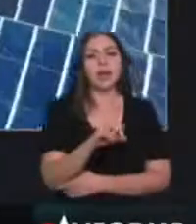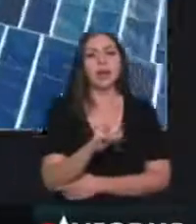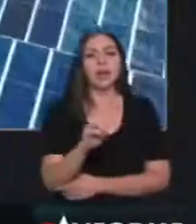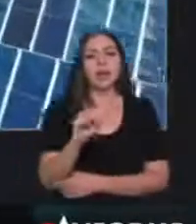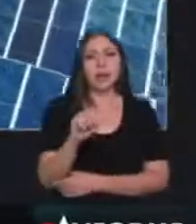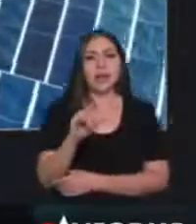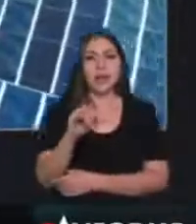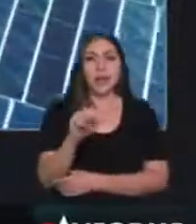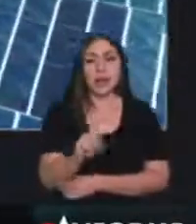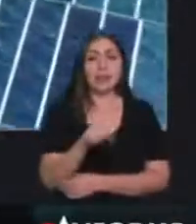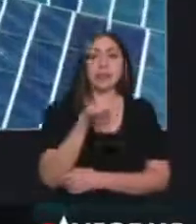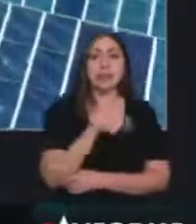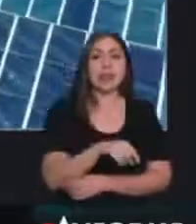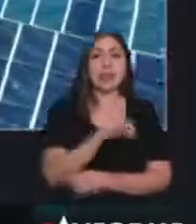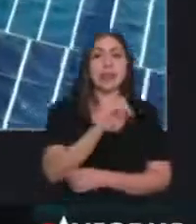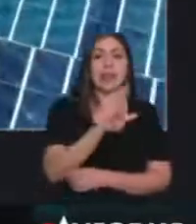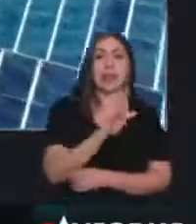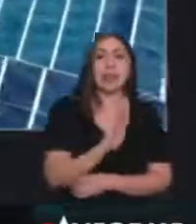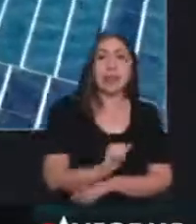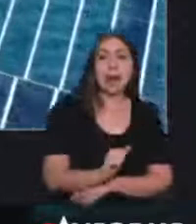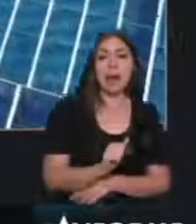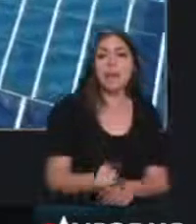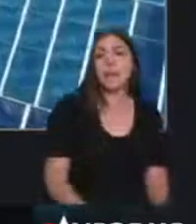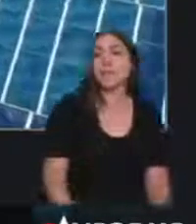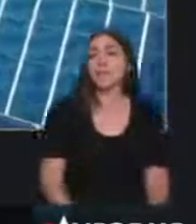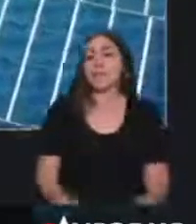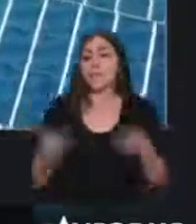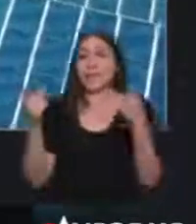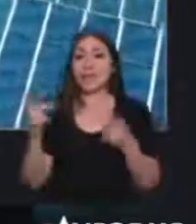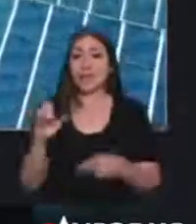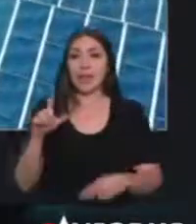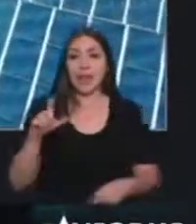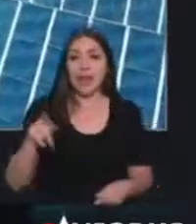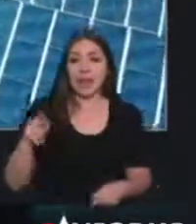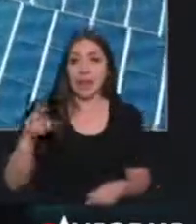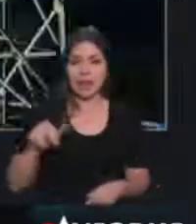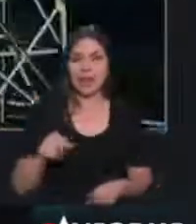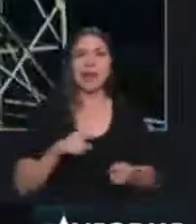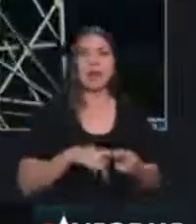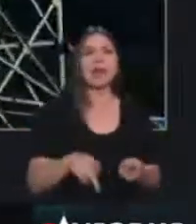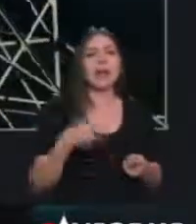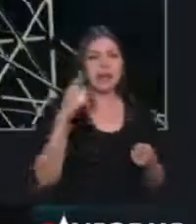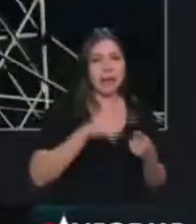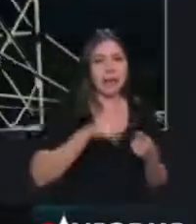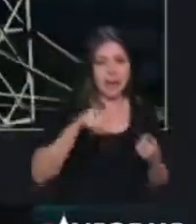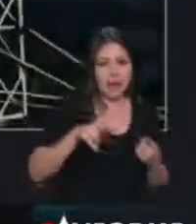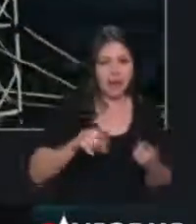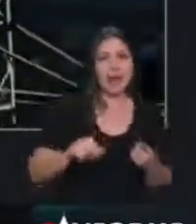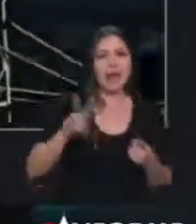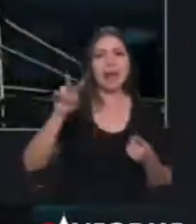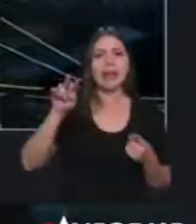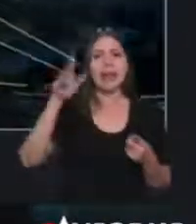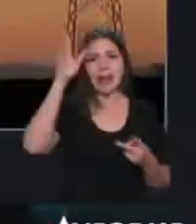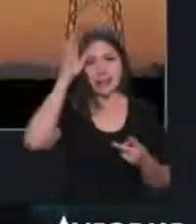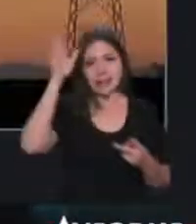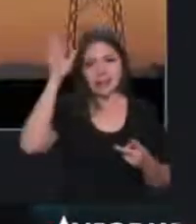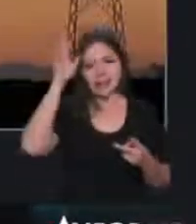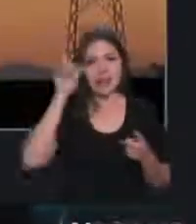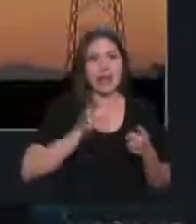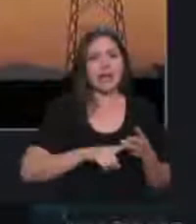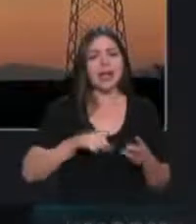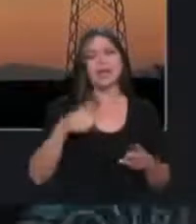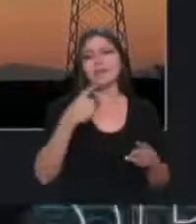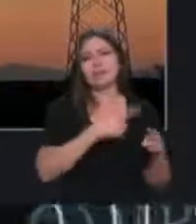supone le iba a vender a Electra. Ah, no, pues resultó que le iba a vender a Electra, a TV Azteca, a